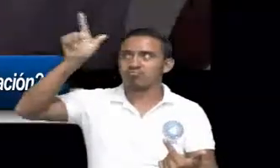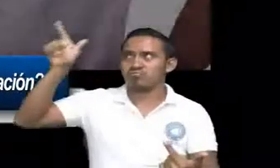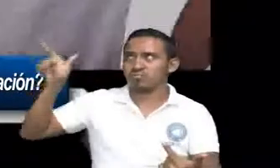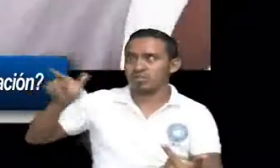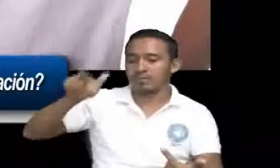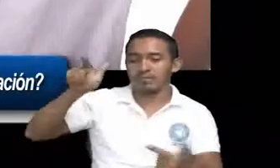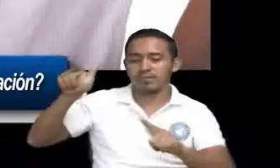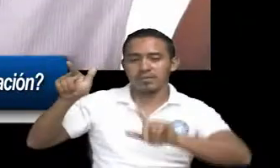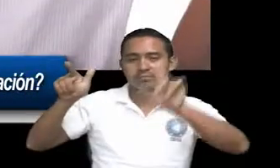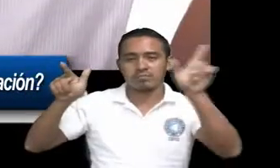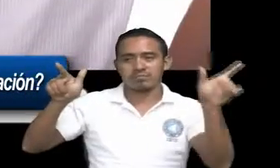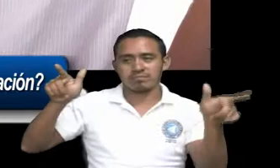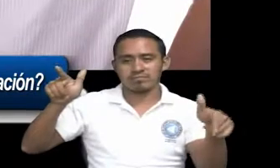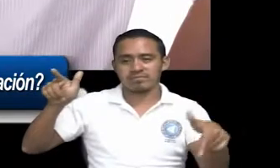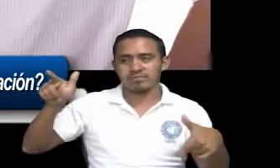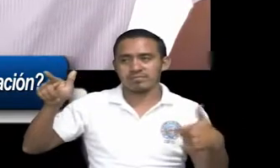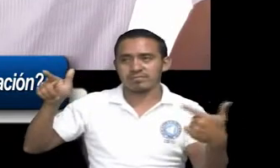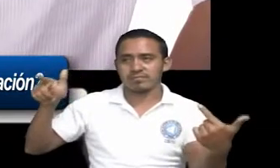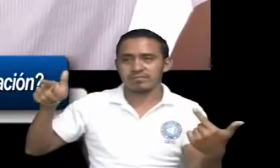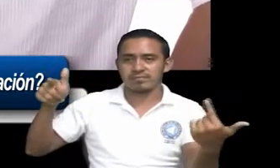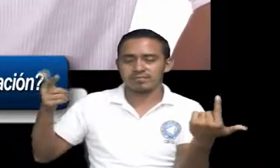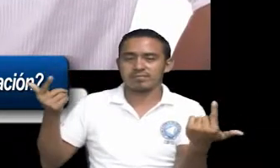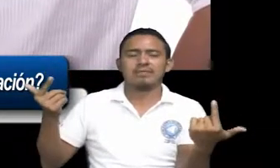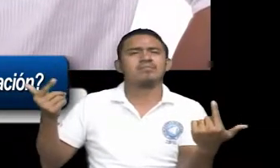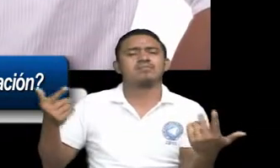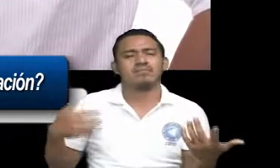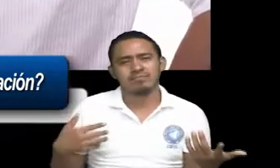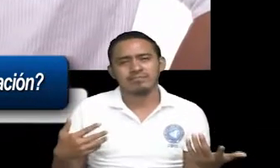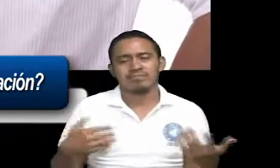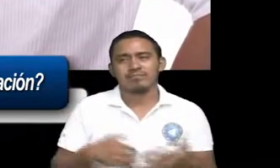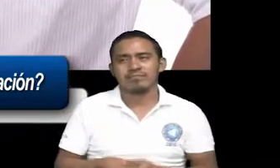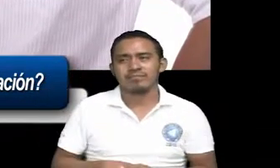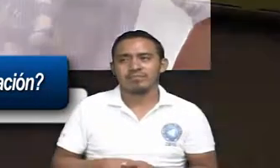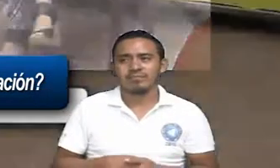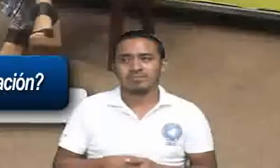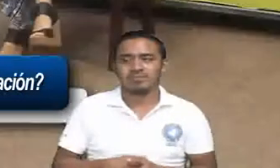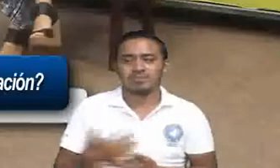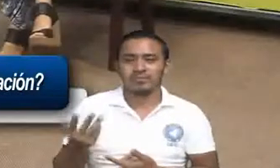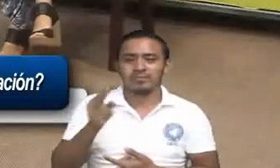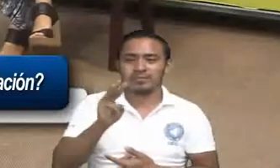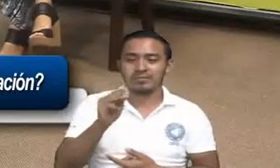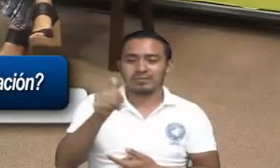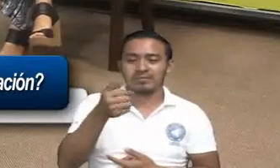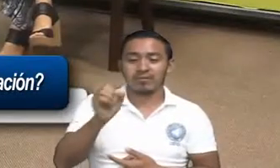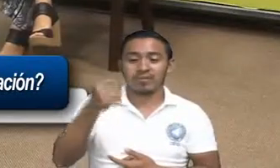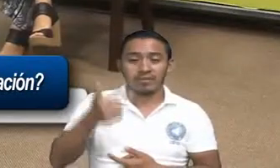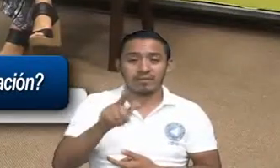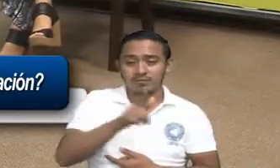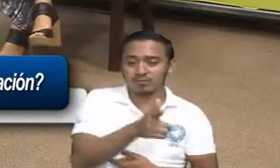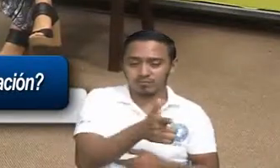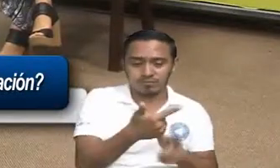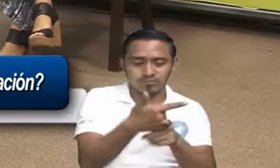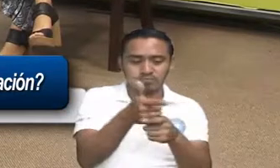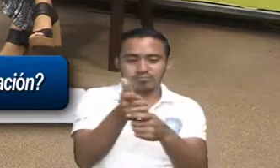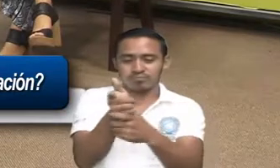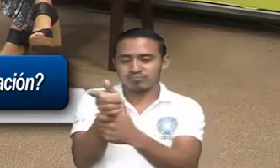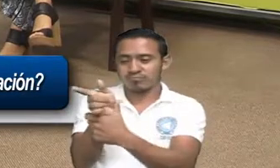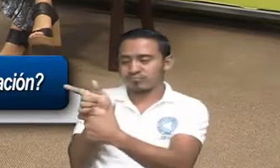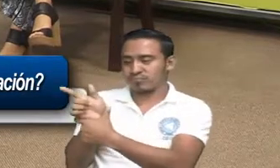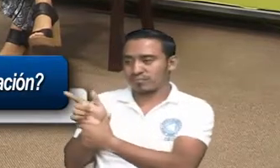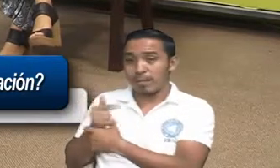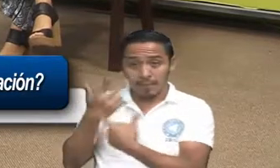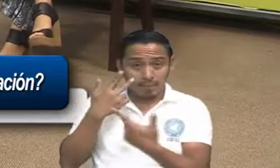y eso es extremo, hace un ¿cómo que se llama eso? Un giro de 300 60 grados al cuarto para ver que no hay